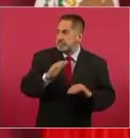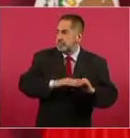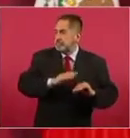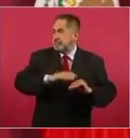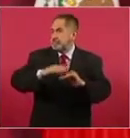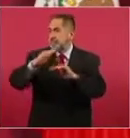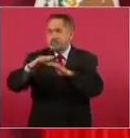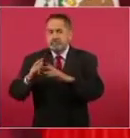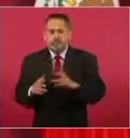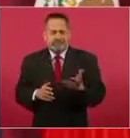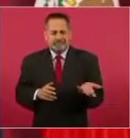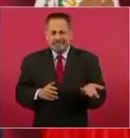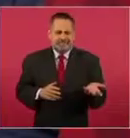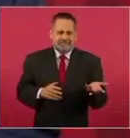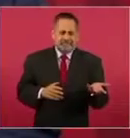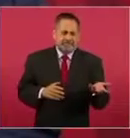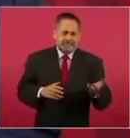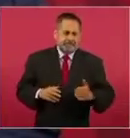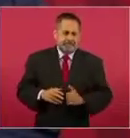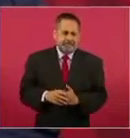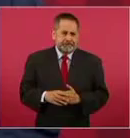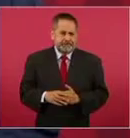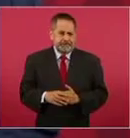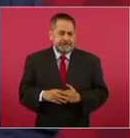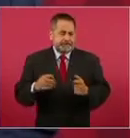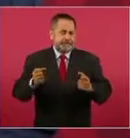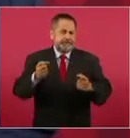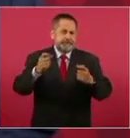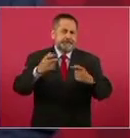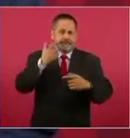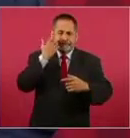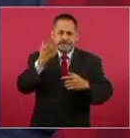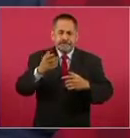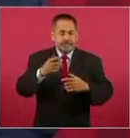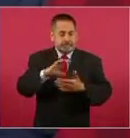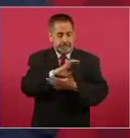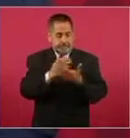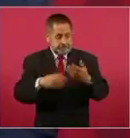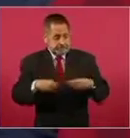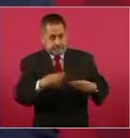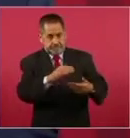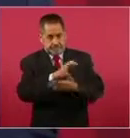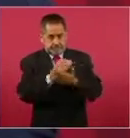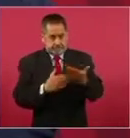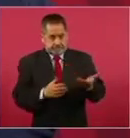a veces hay quienes tienen un contrato